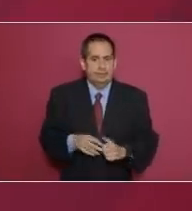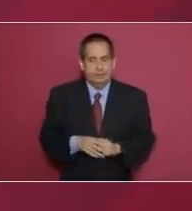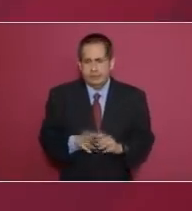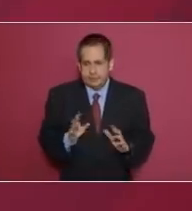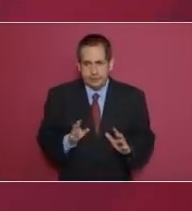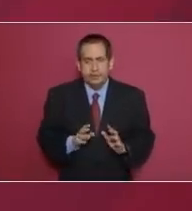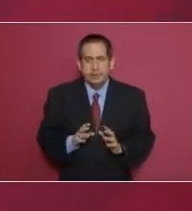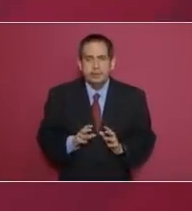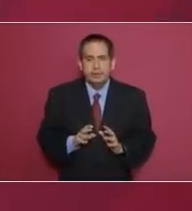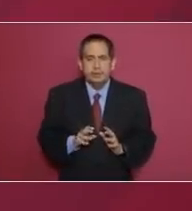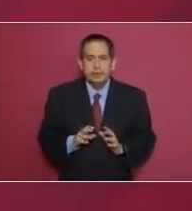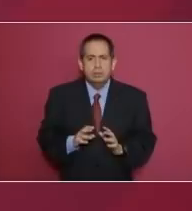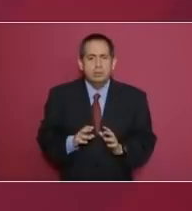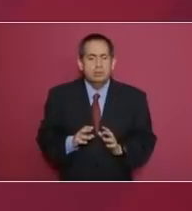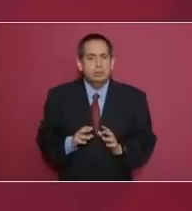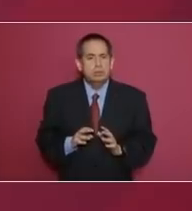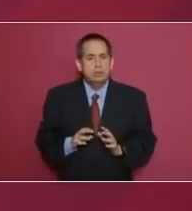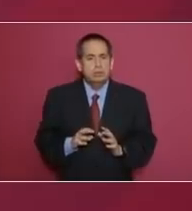Entonces,